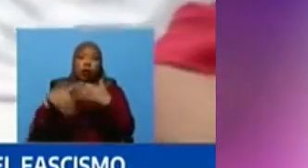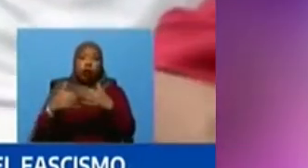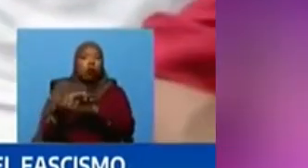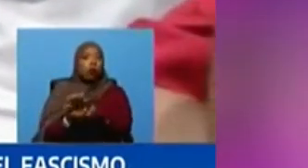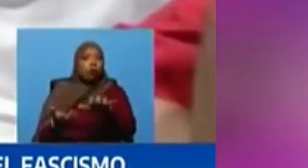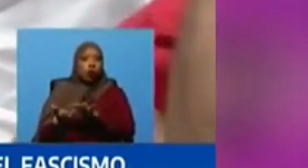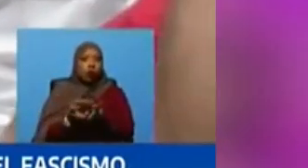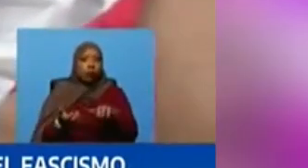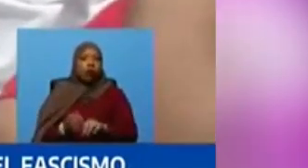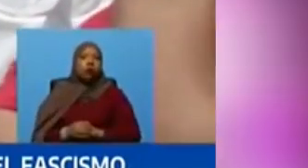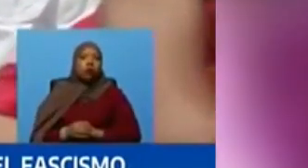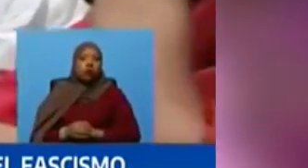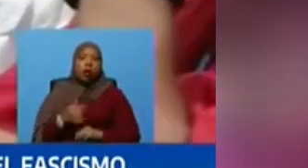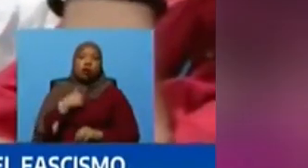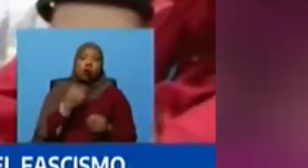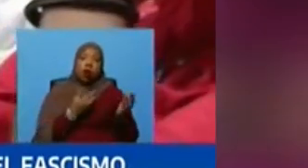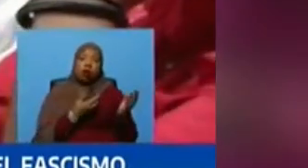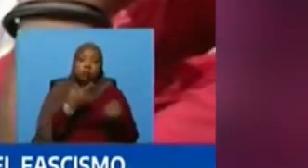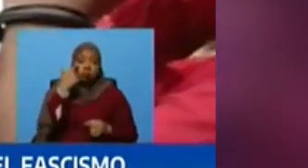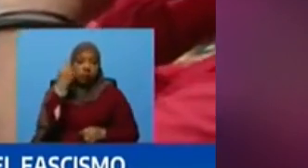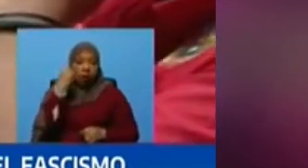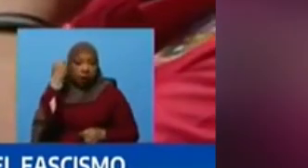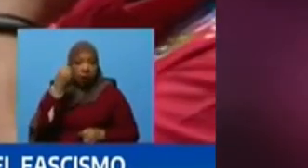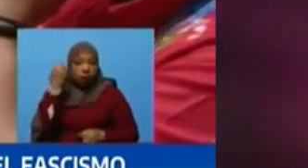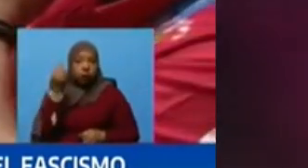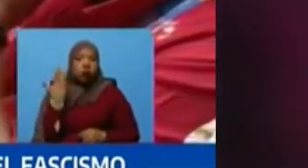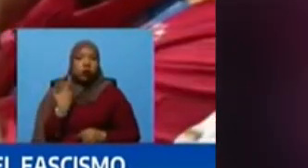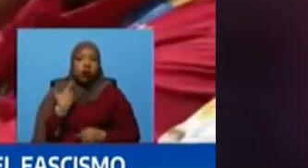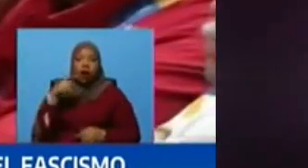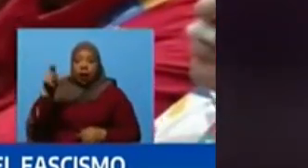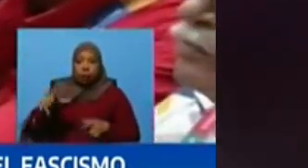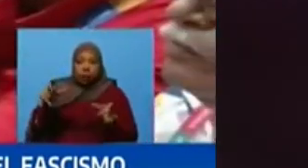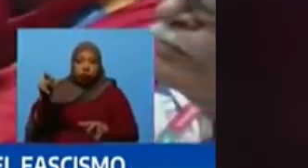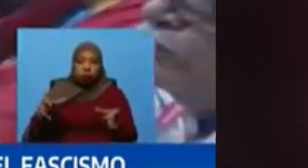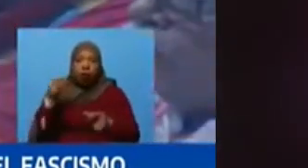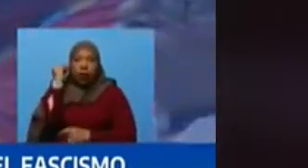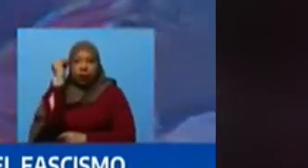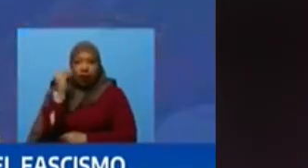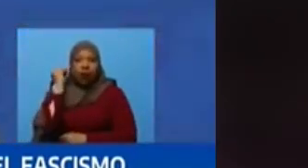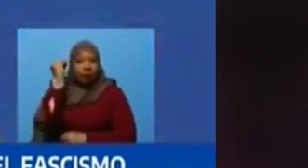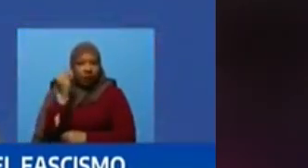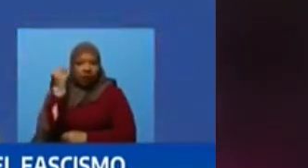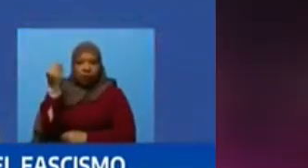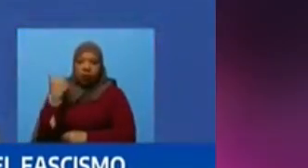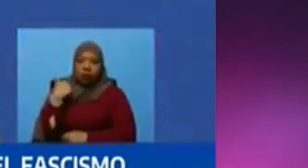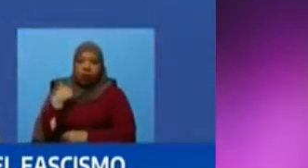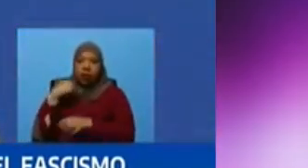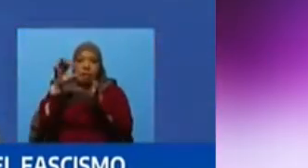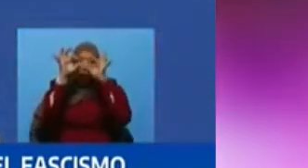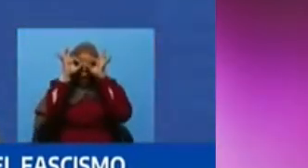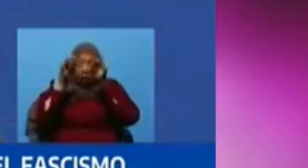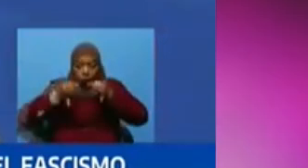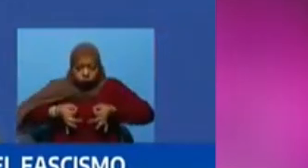Siempre le doy la bienvenida a la crítica certera, a la autocrítica,